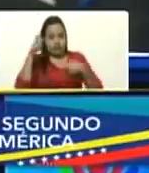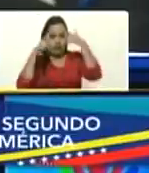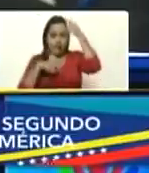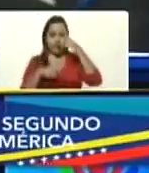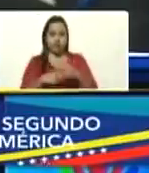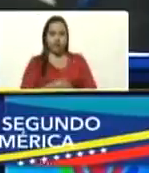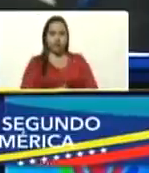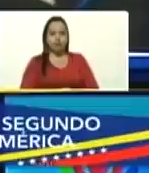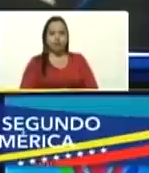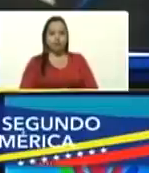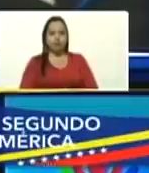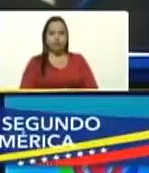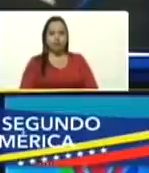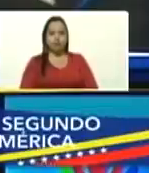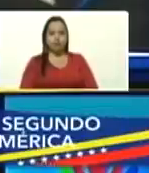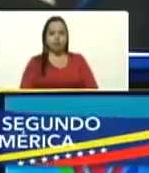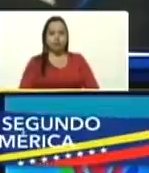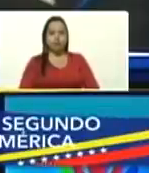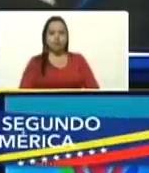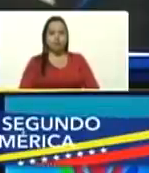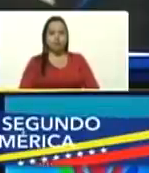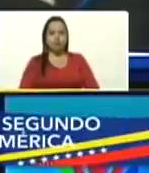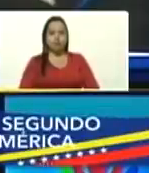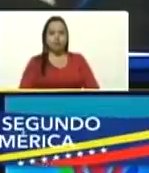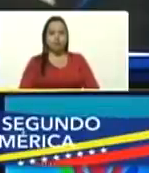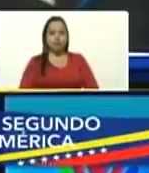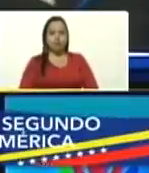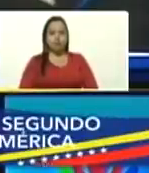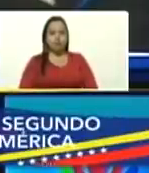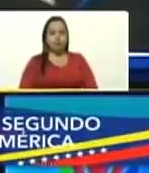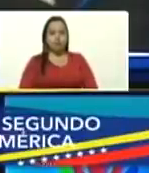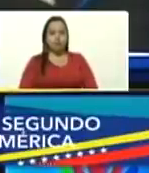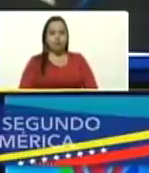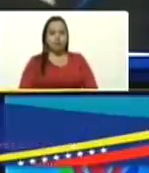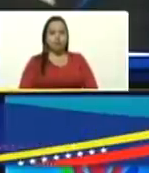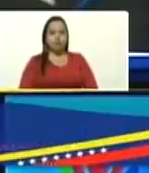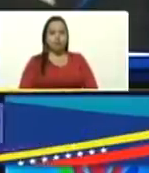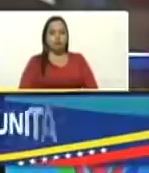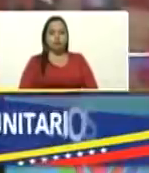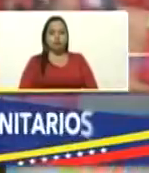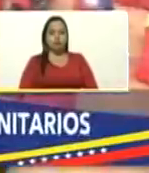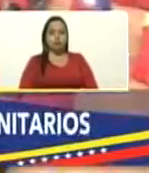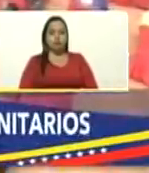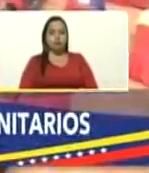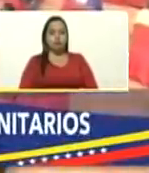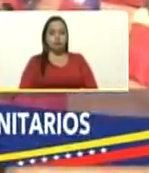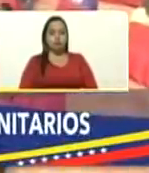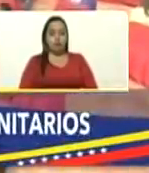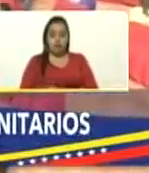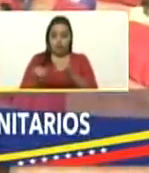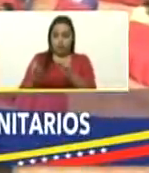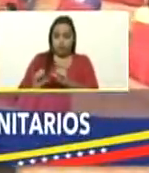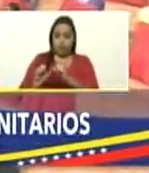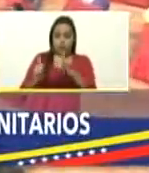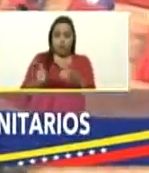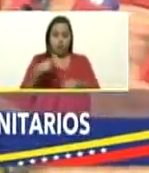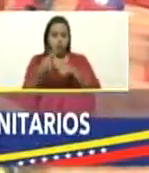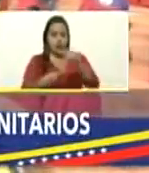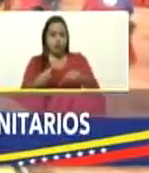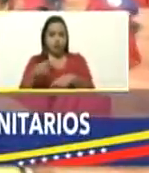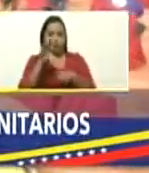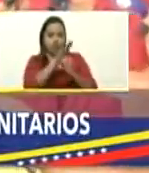¿ cuando empezó el proceso